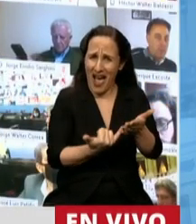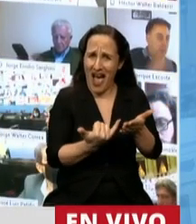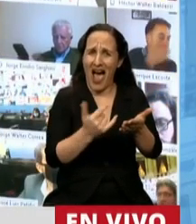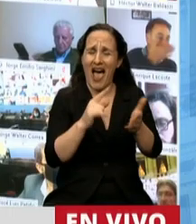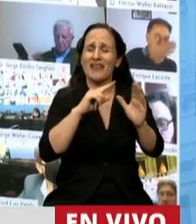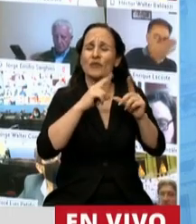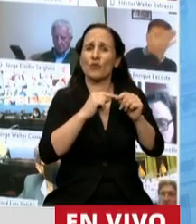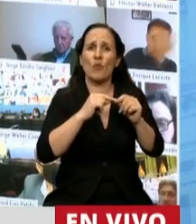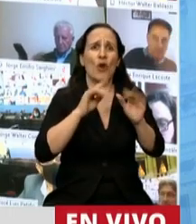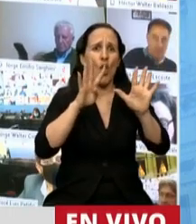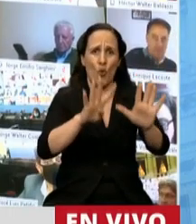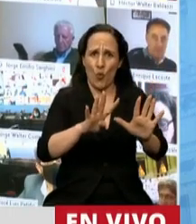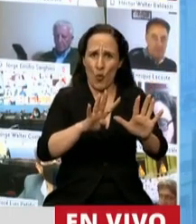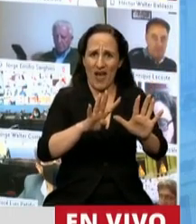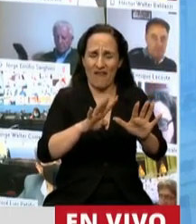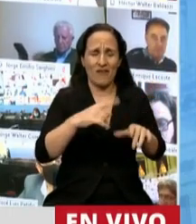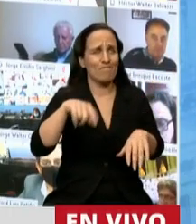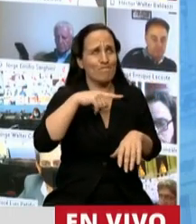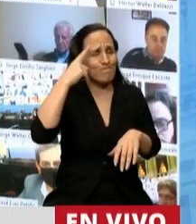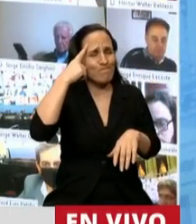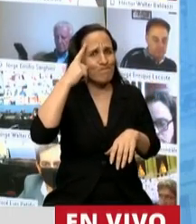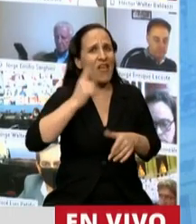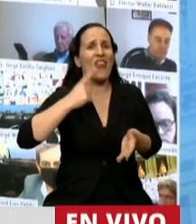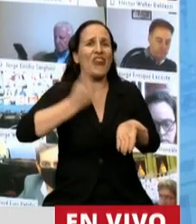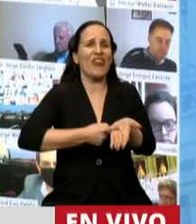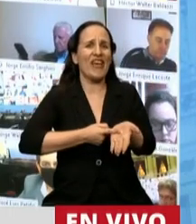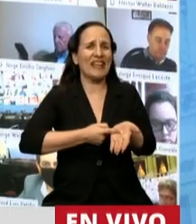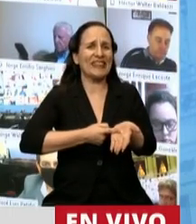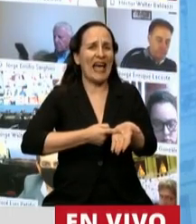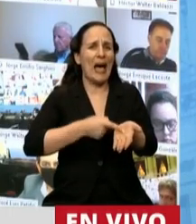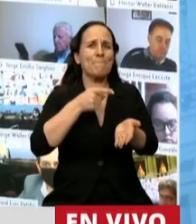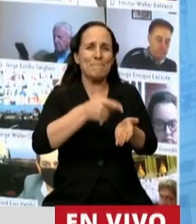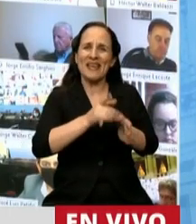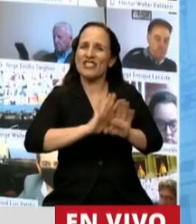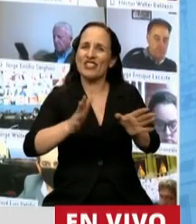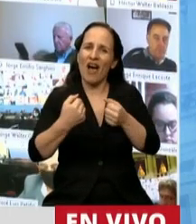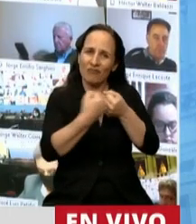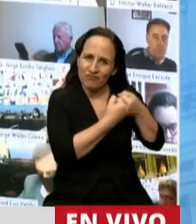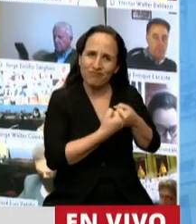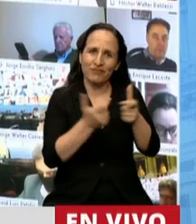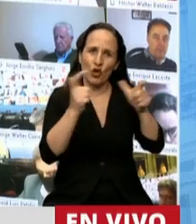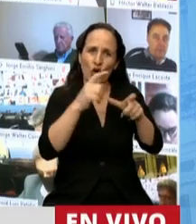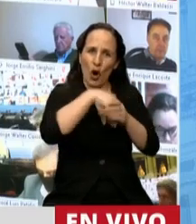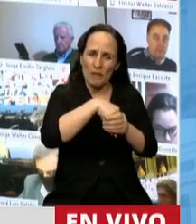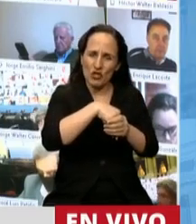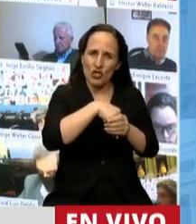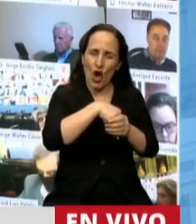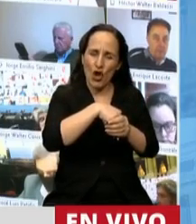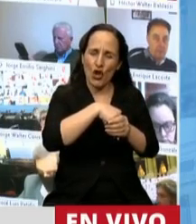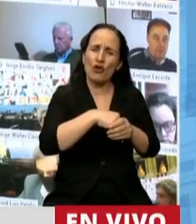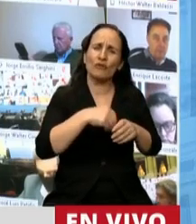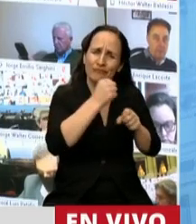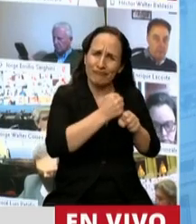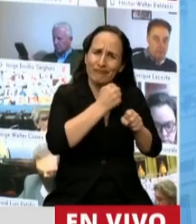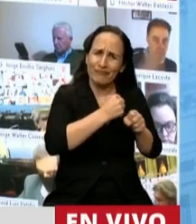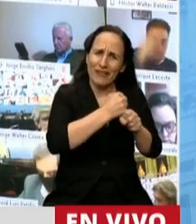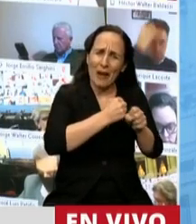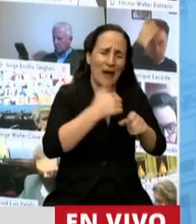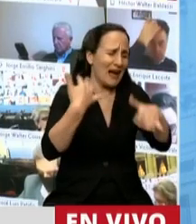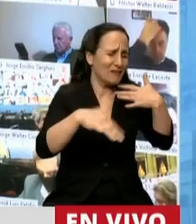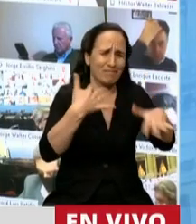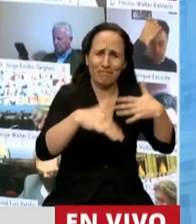como artículo 9. Consideramos que el dictamen refleja el consenso alcanzado en la comisión y en el que se trabajó